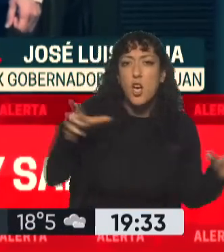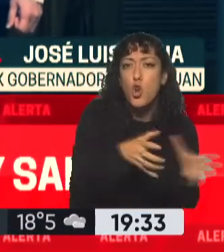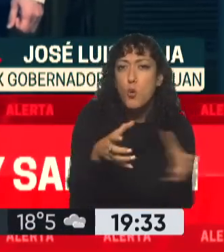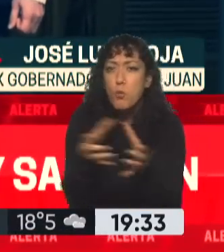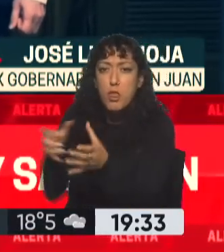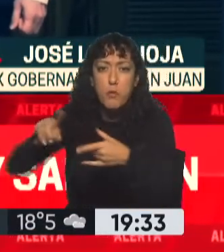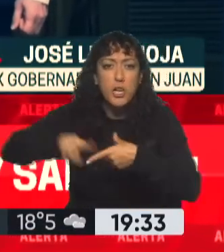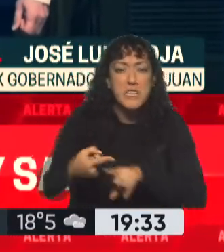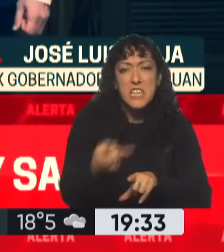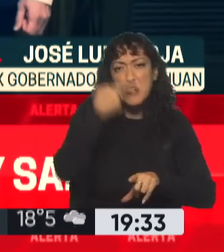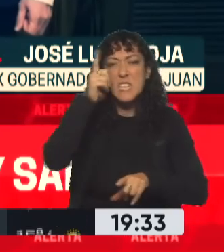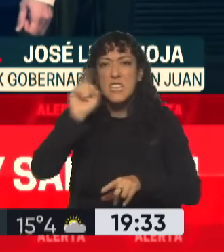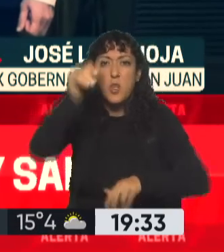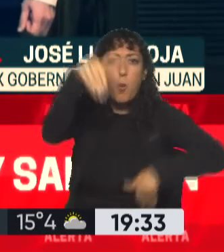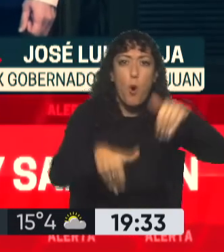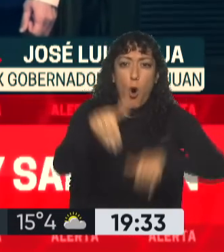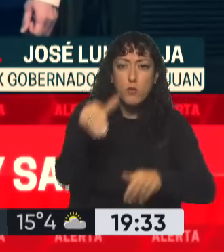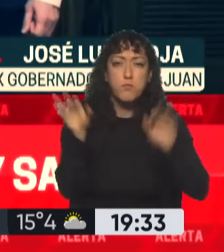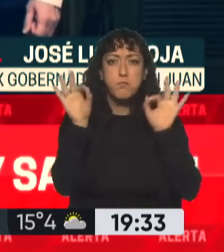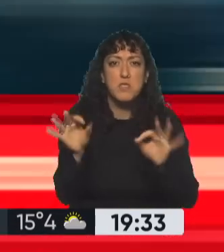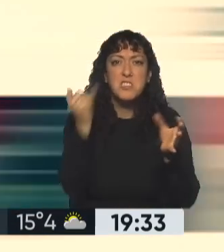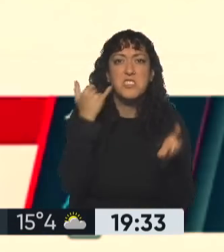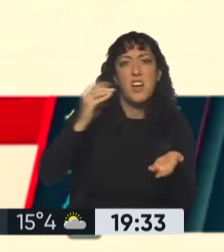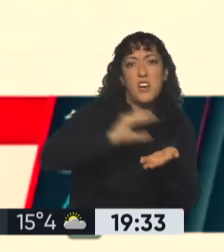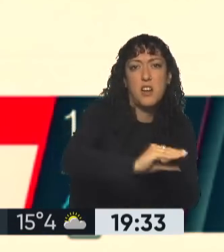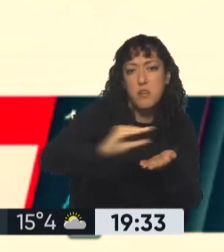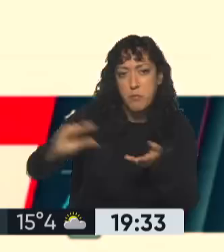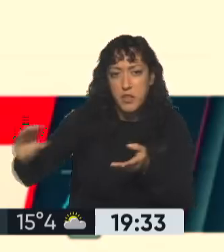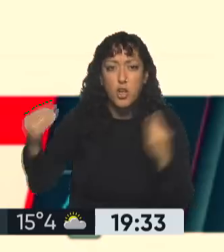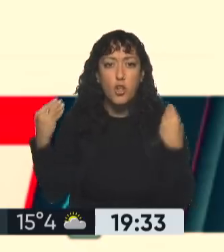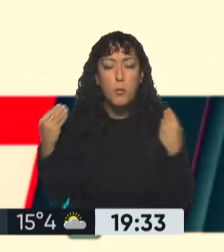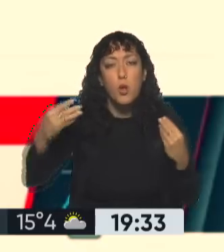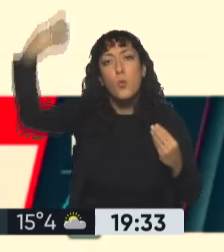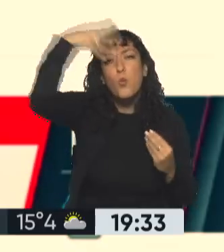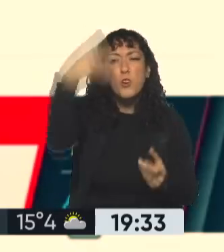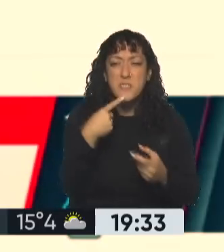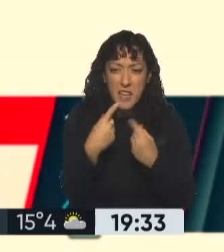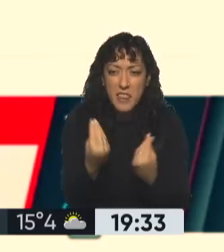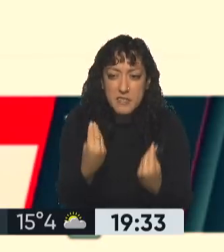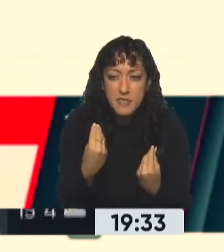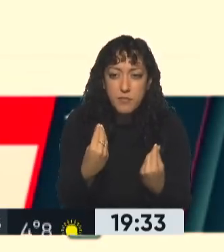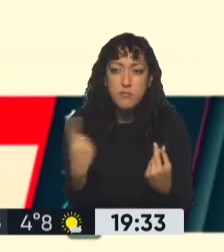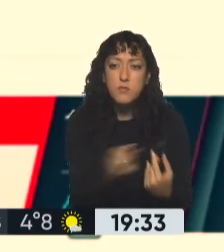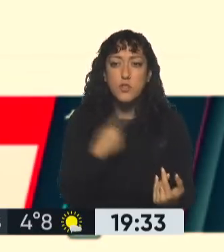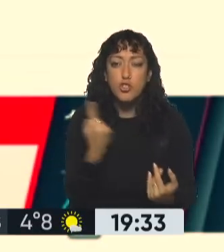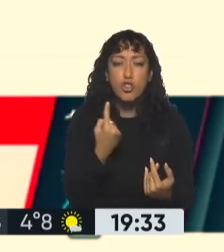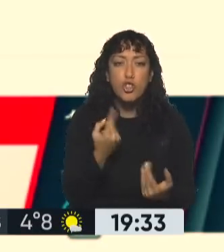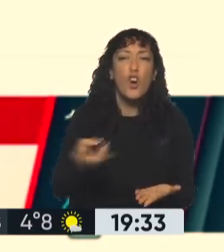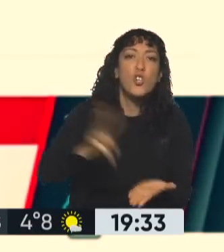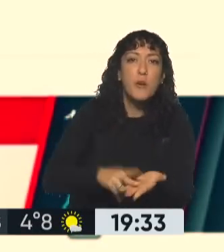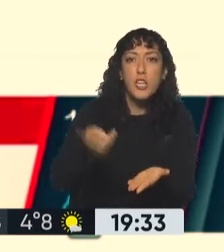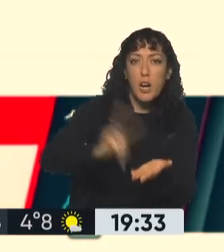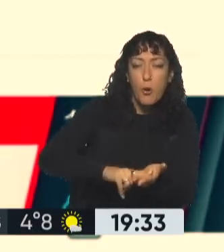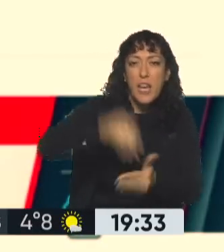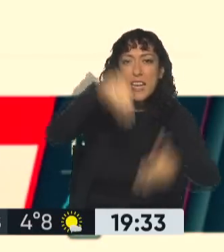políticos, hermano, los votos están hechos, están repartidos. ¿Qué es lo que dice Patricia Bullrich? Le frenamos las